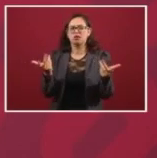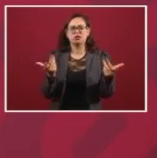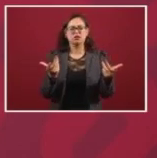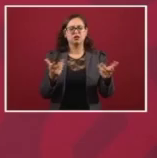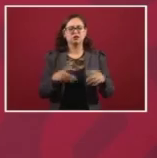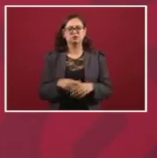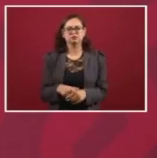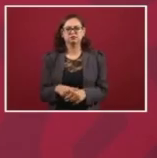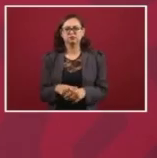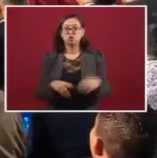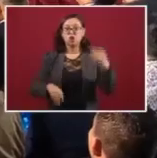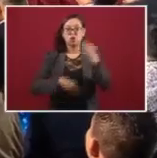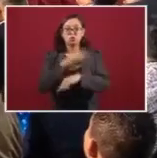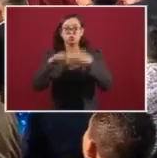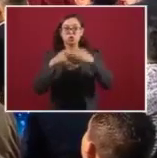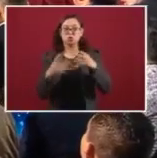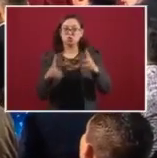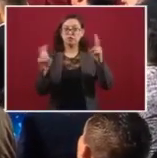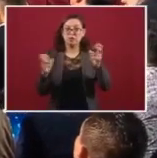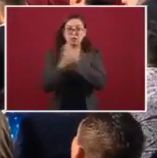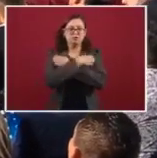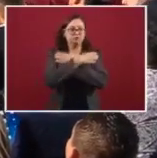por el afán de privatizar la educación.